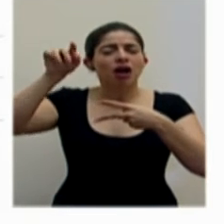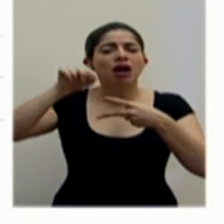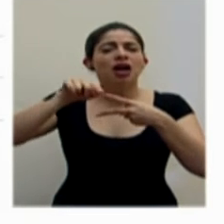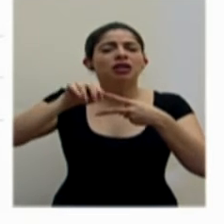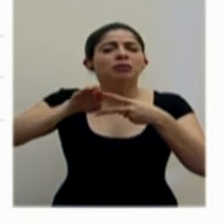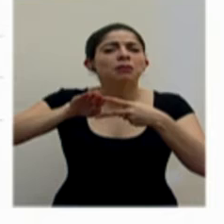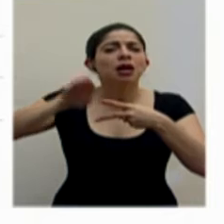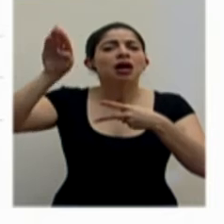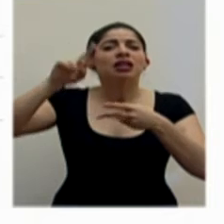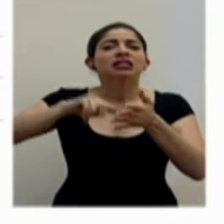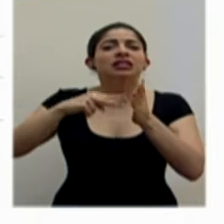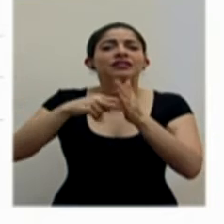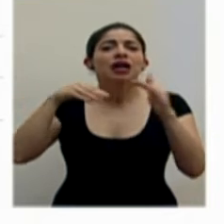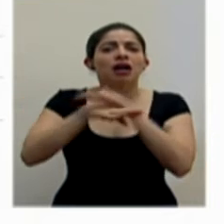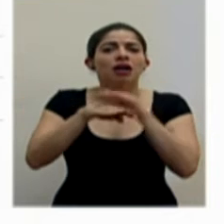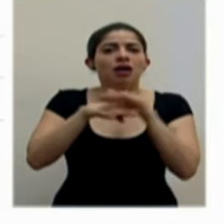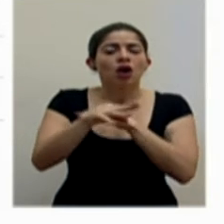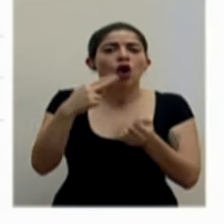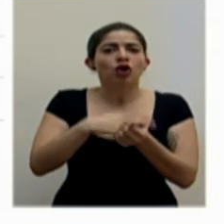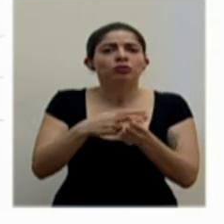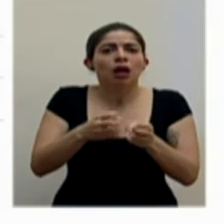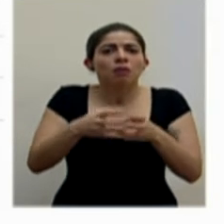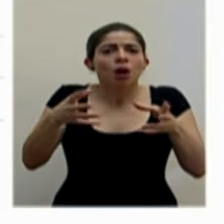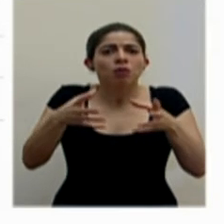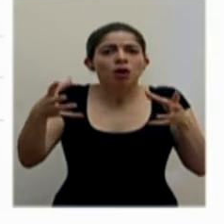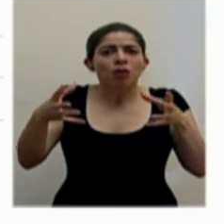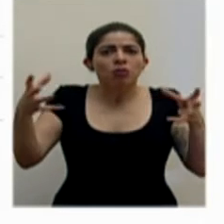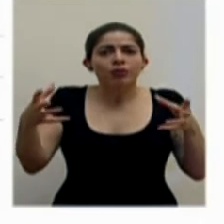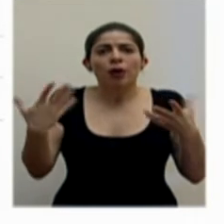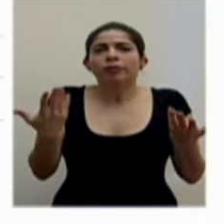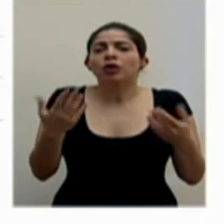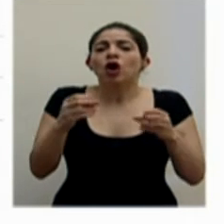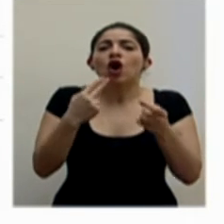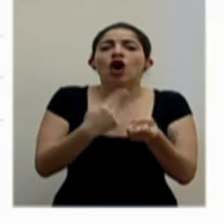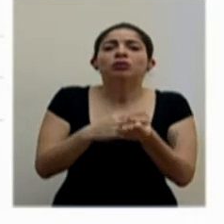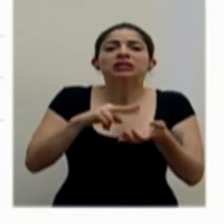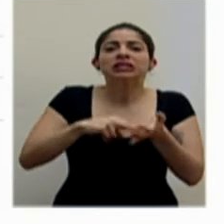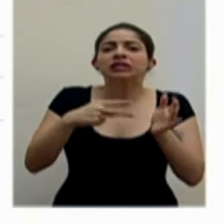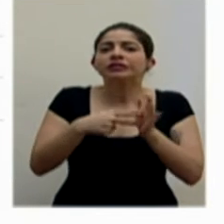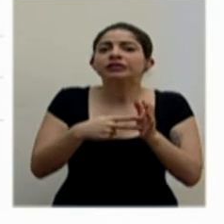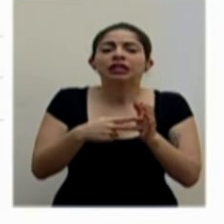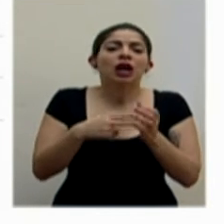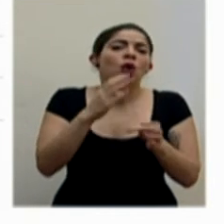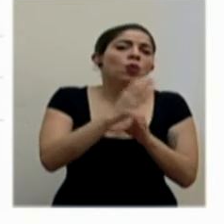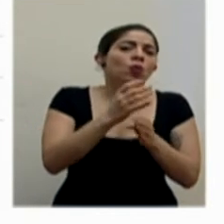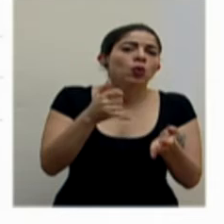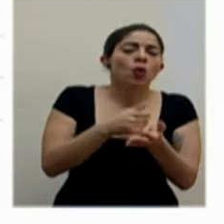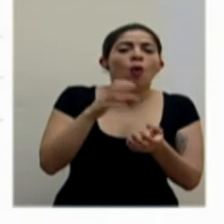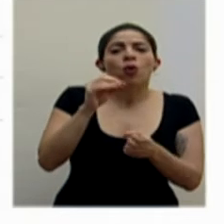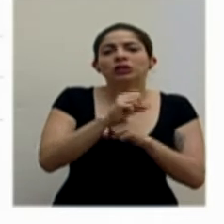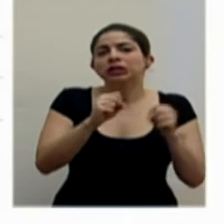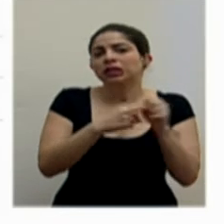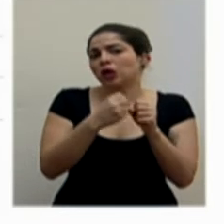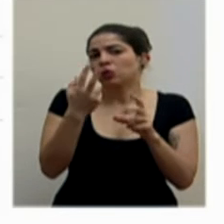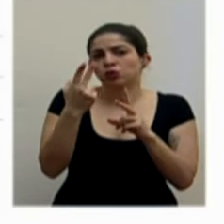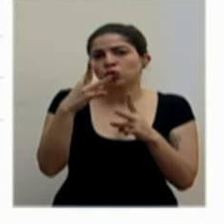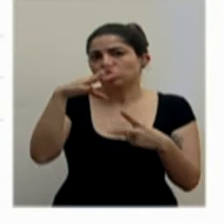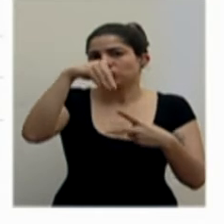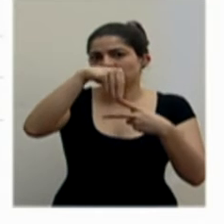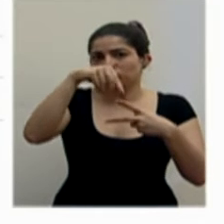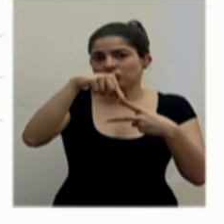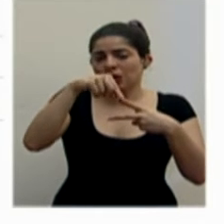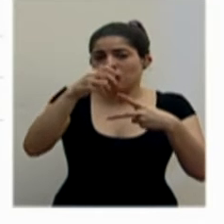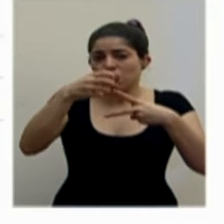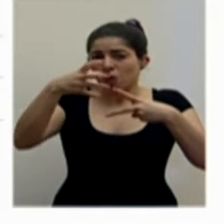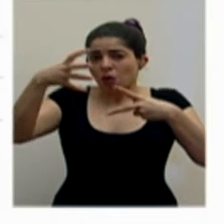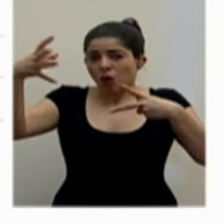están ingresando a hospital. Y en esto es hospital, sea salón o UCI, unidad de cuidados intensivos. Y